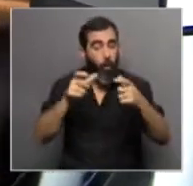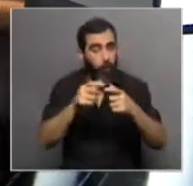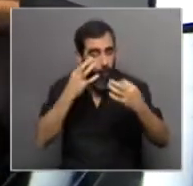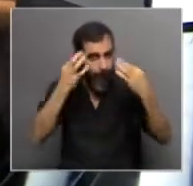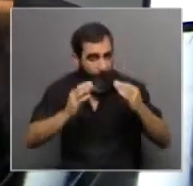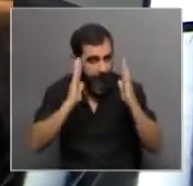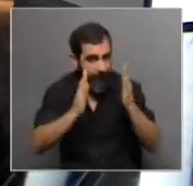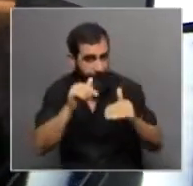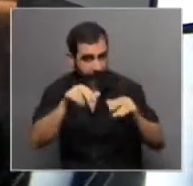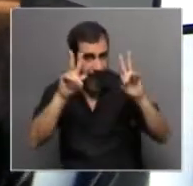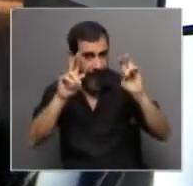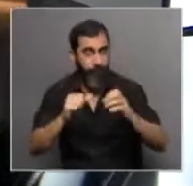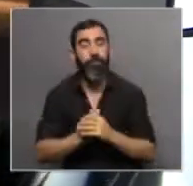¿no?